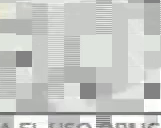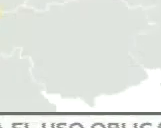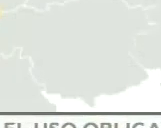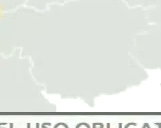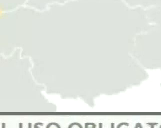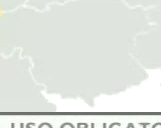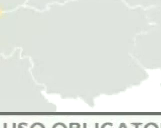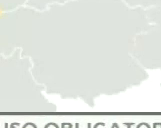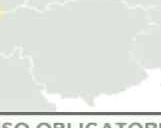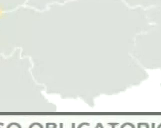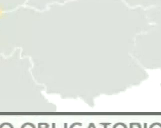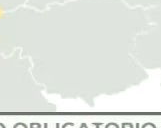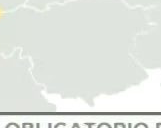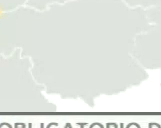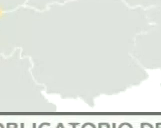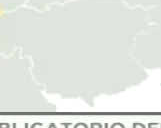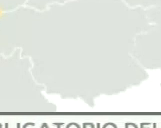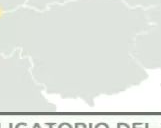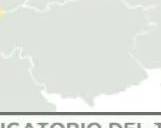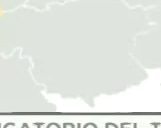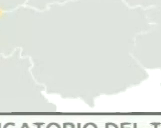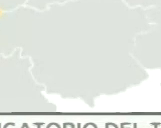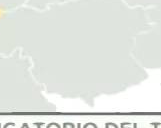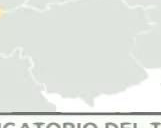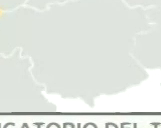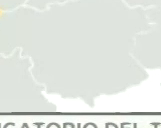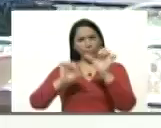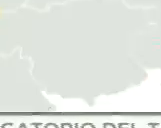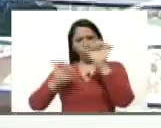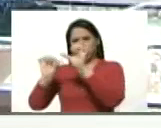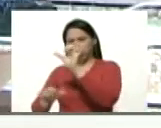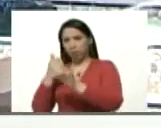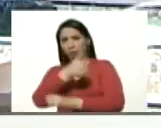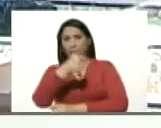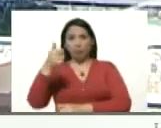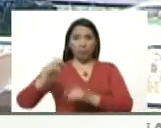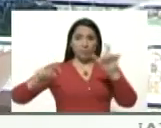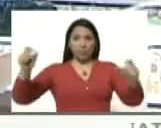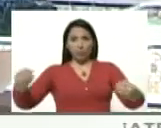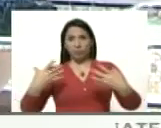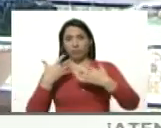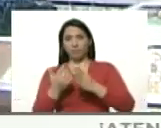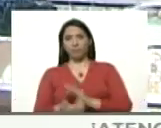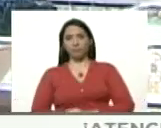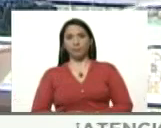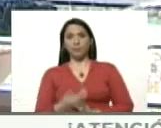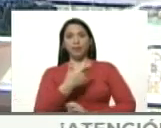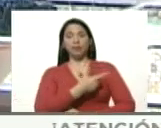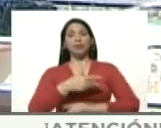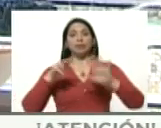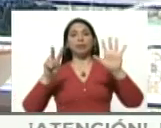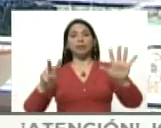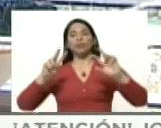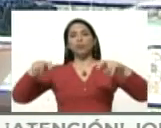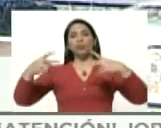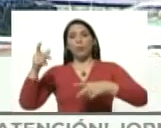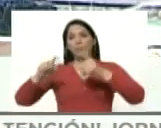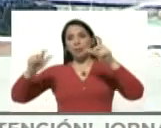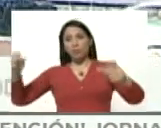Casos son comunitarios. Los detalles de cada uno de estos casos: 37 nuevos